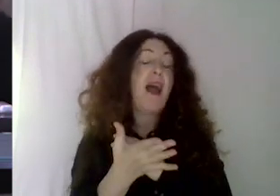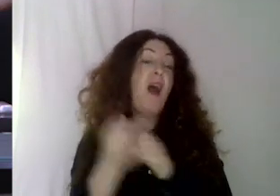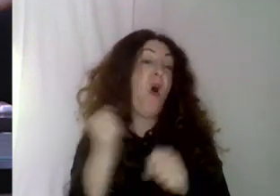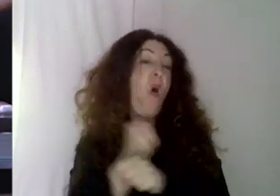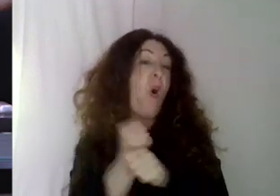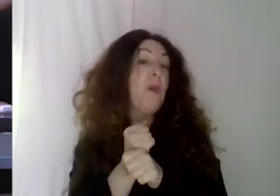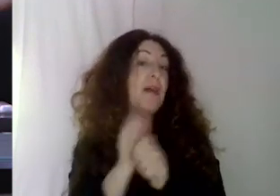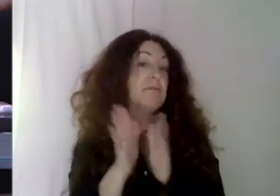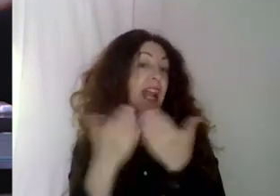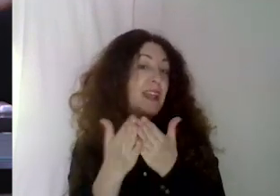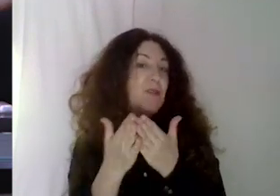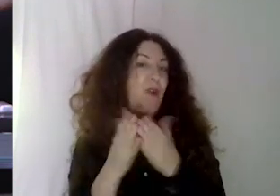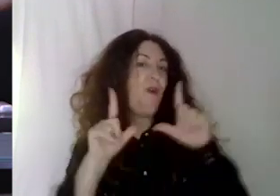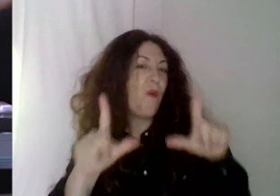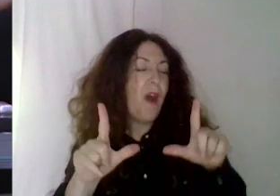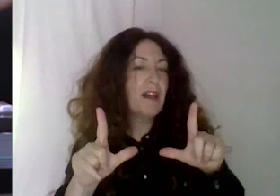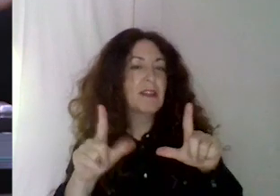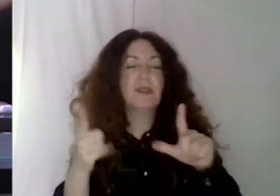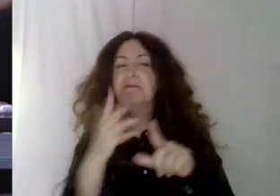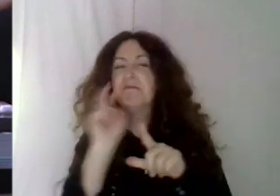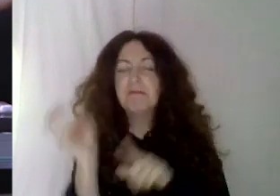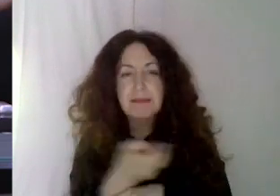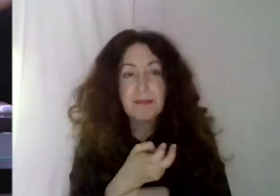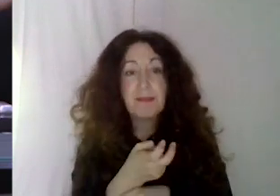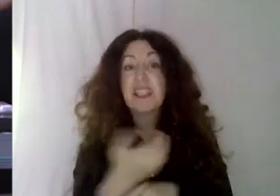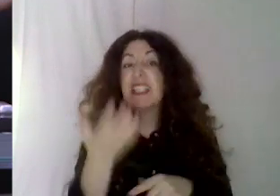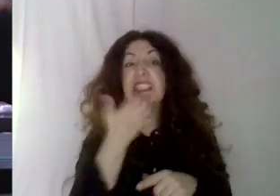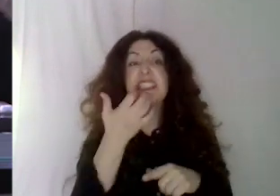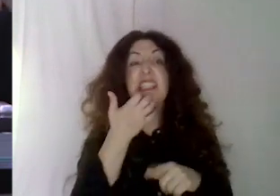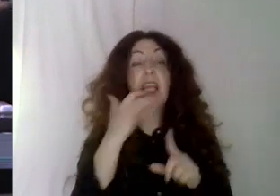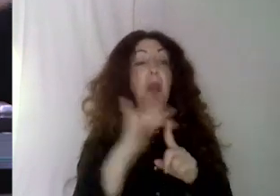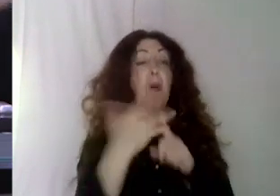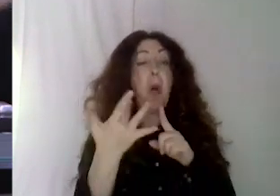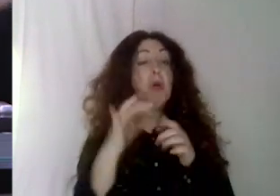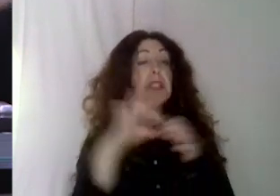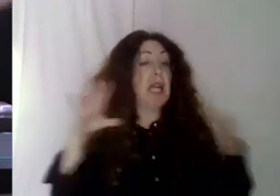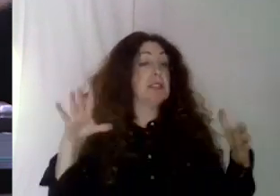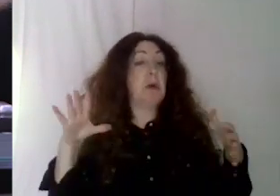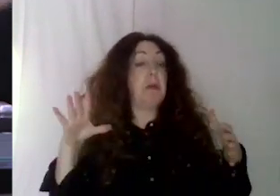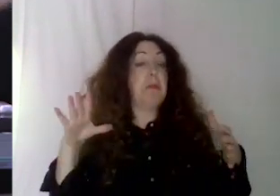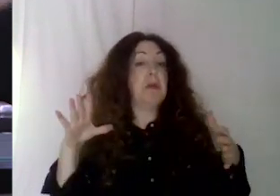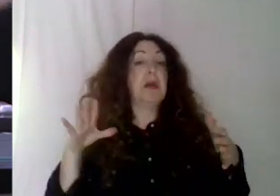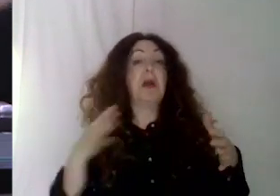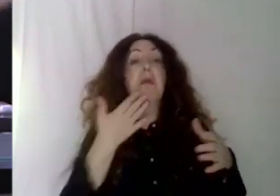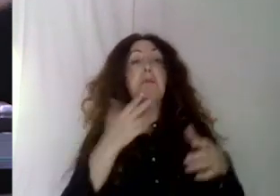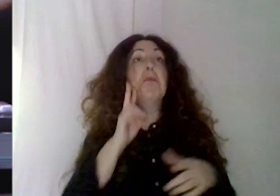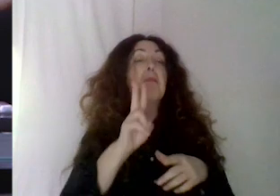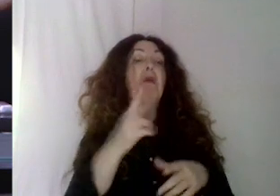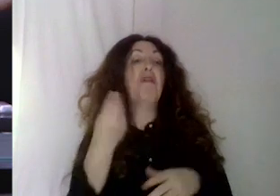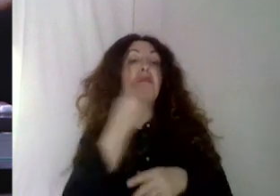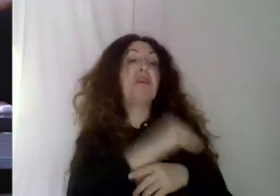quién está detrás de esas obras y qué elementos se han dado para que esa obra se produzca,